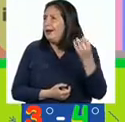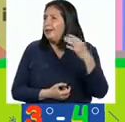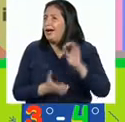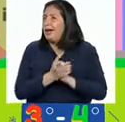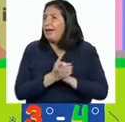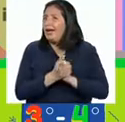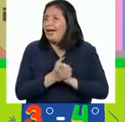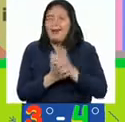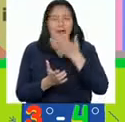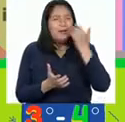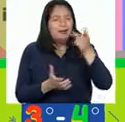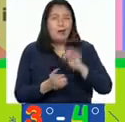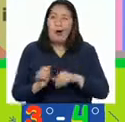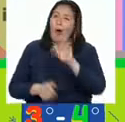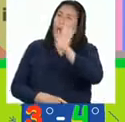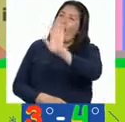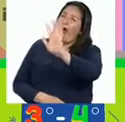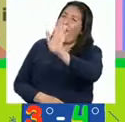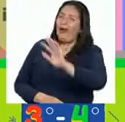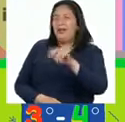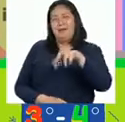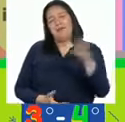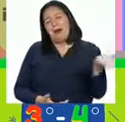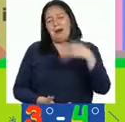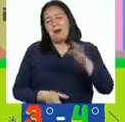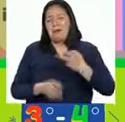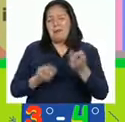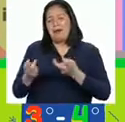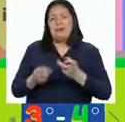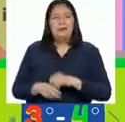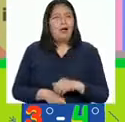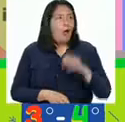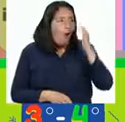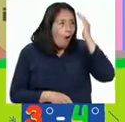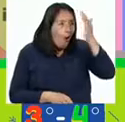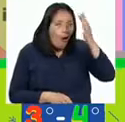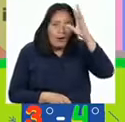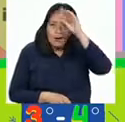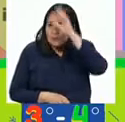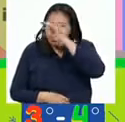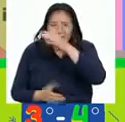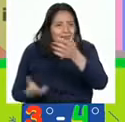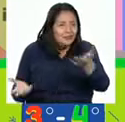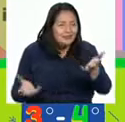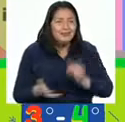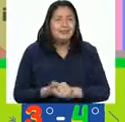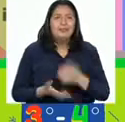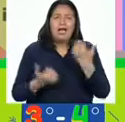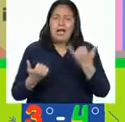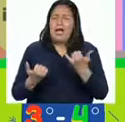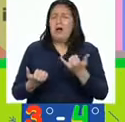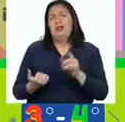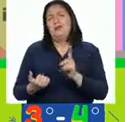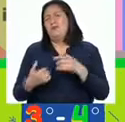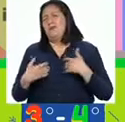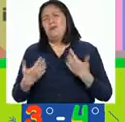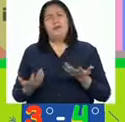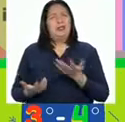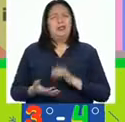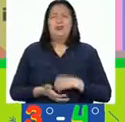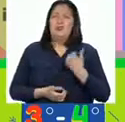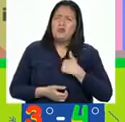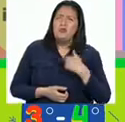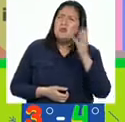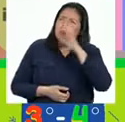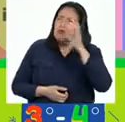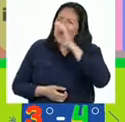amigos. Pablo, hola. Vamos a patinar. ¡Hola, chicos! ¡Ahorita no puedo!